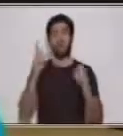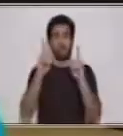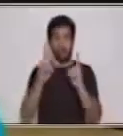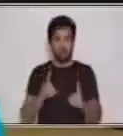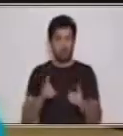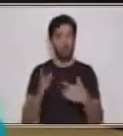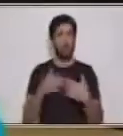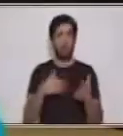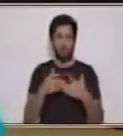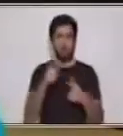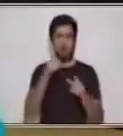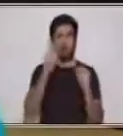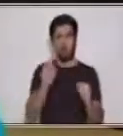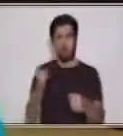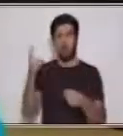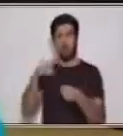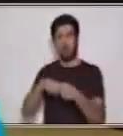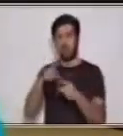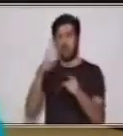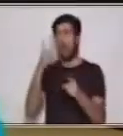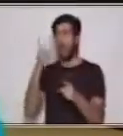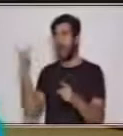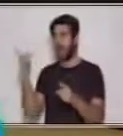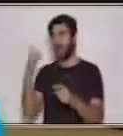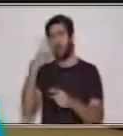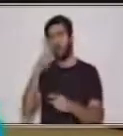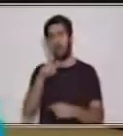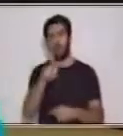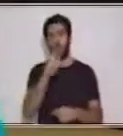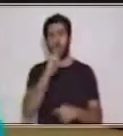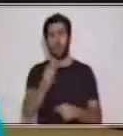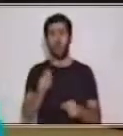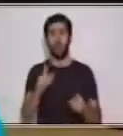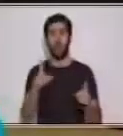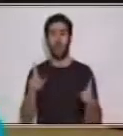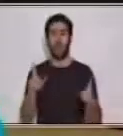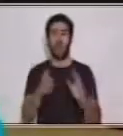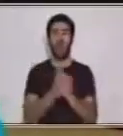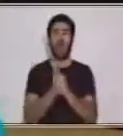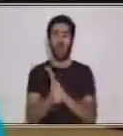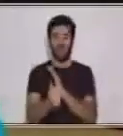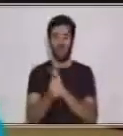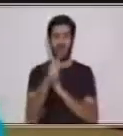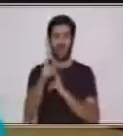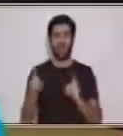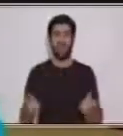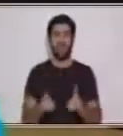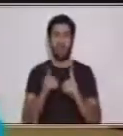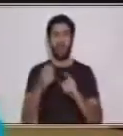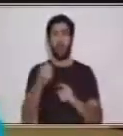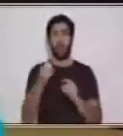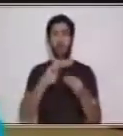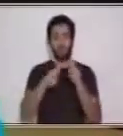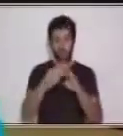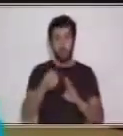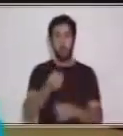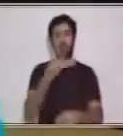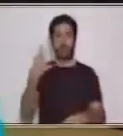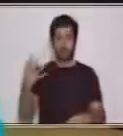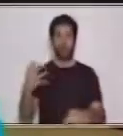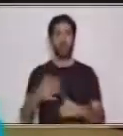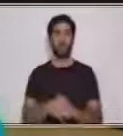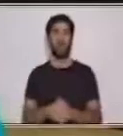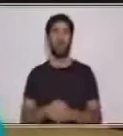tema le va a ayudar a ejercitar algunas habilidades y destrezas como la habilidad numérica. Es muy importante que